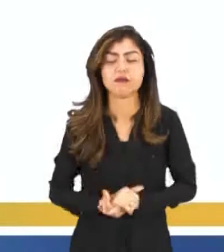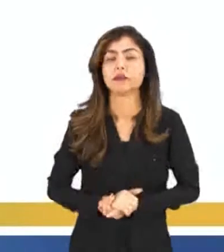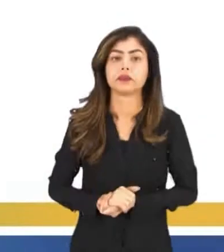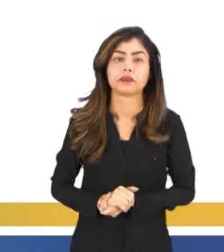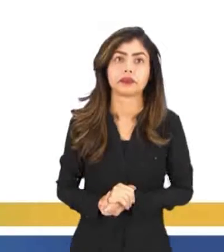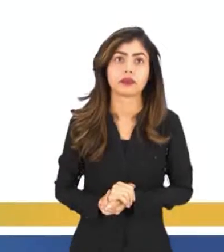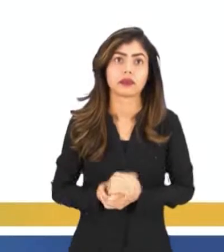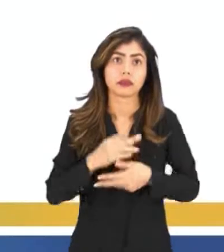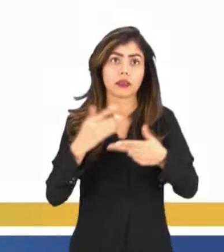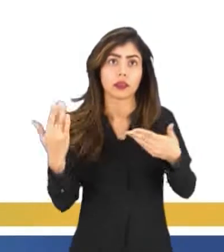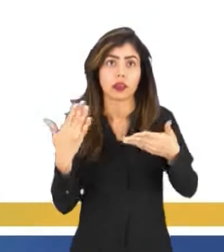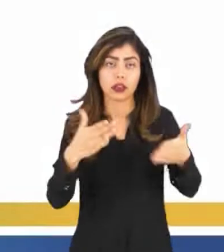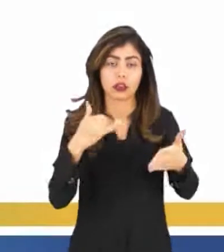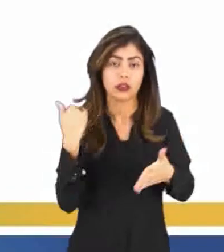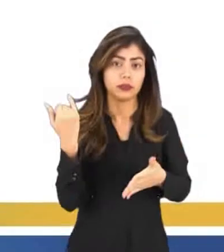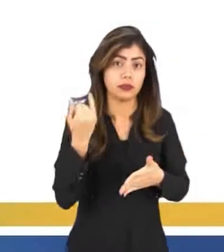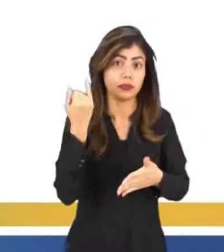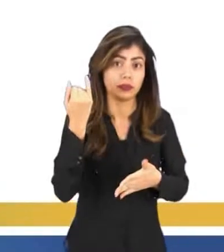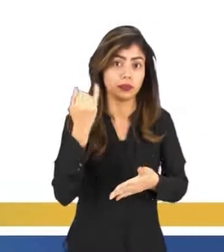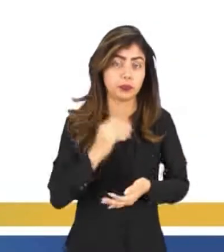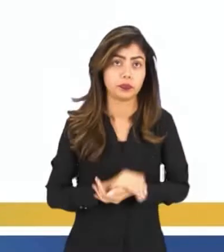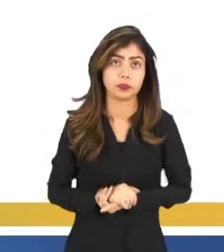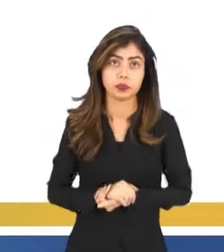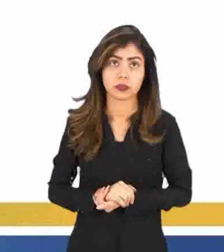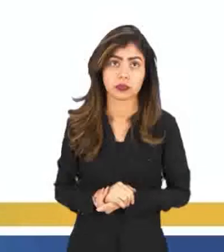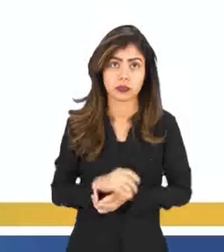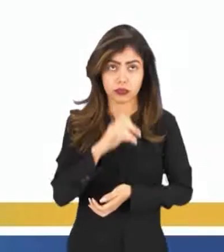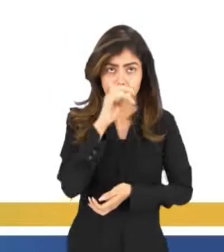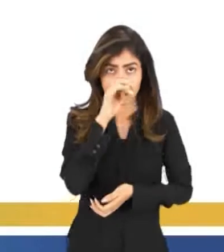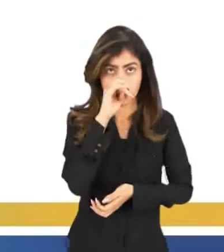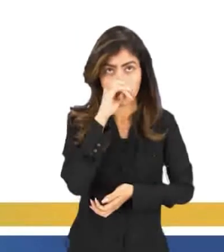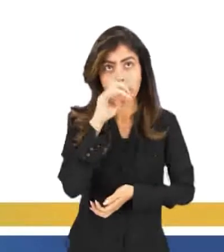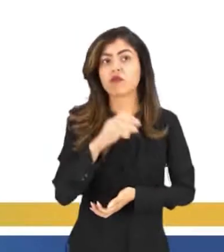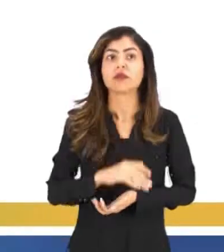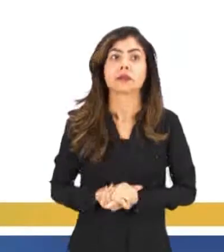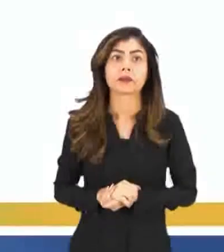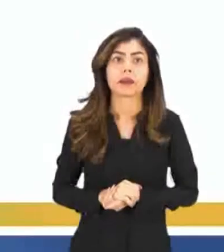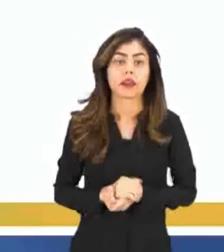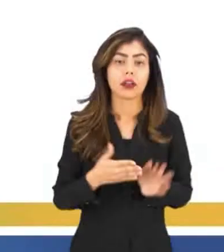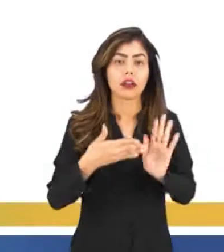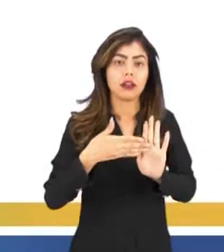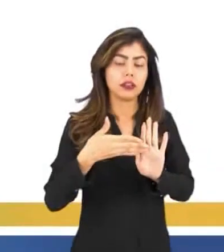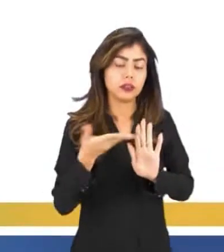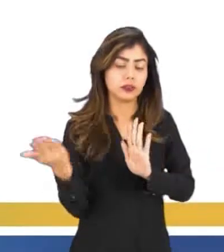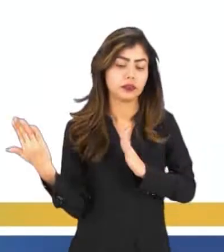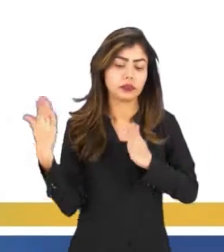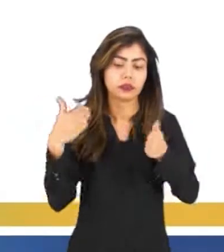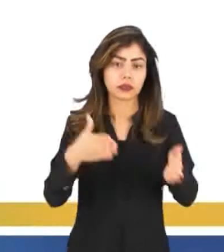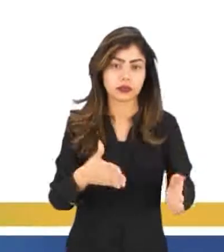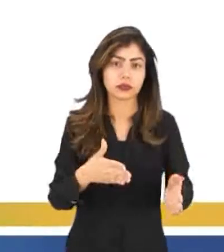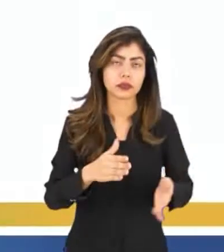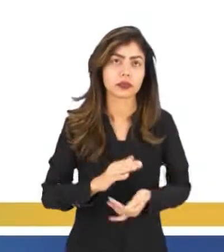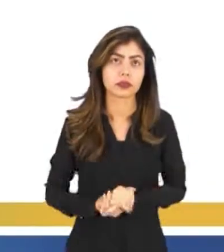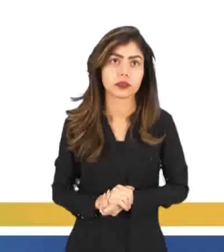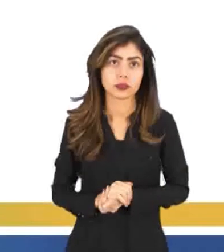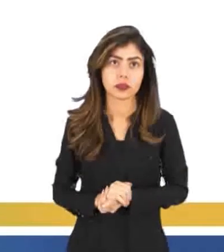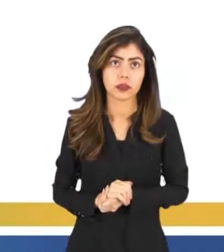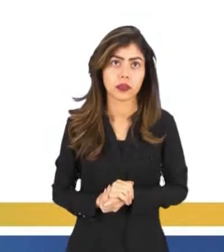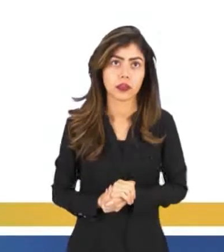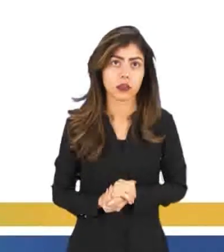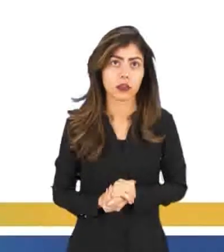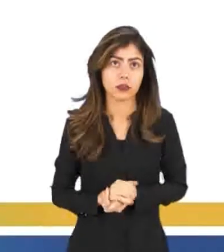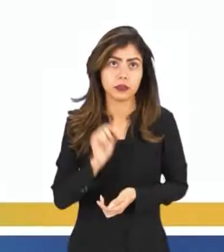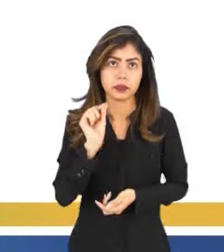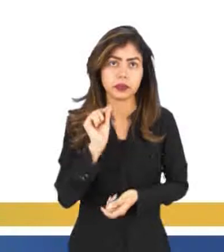el objetivo principal de el propósito de este en lo que se